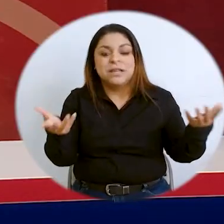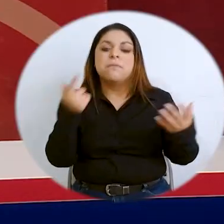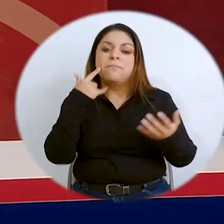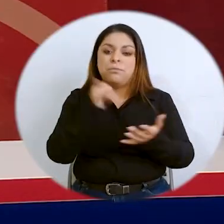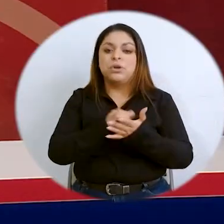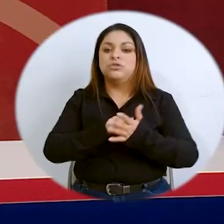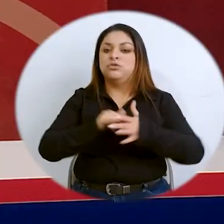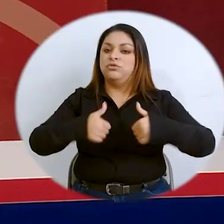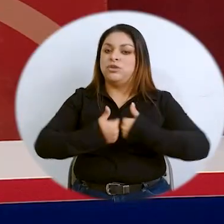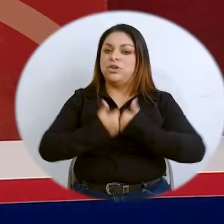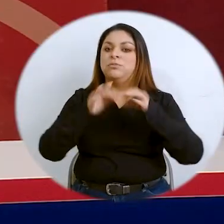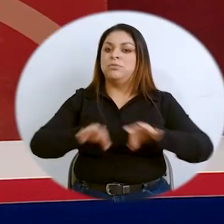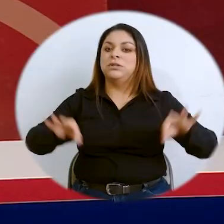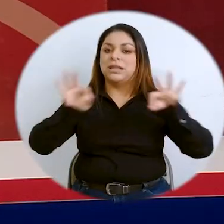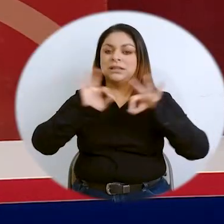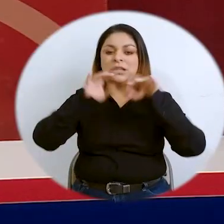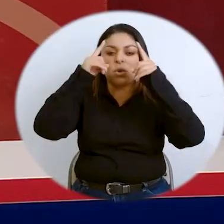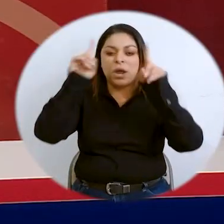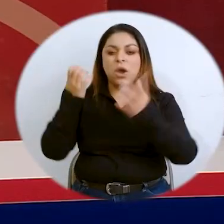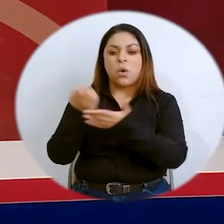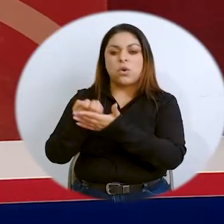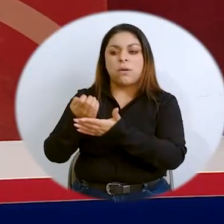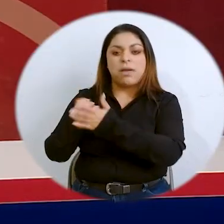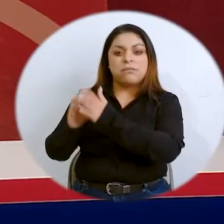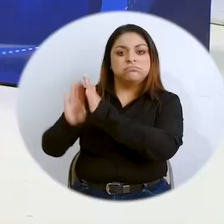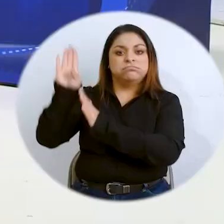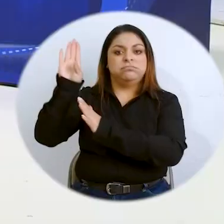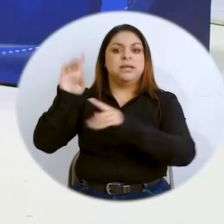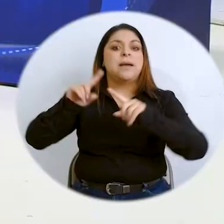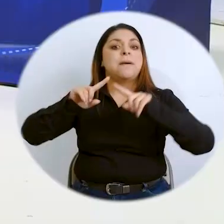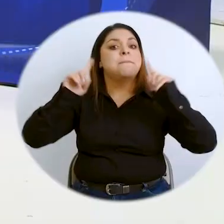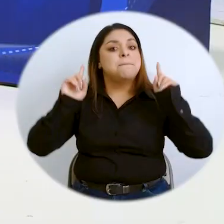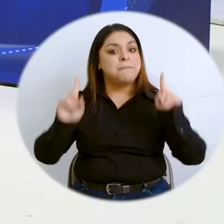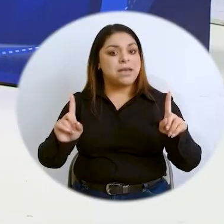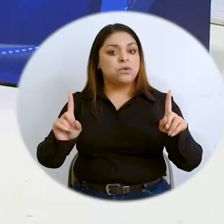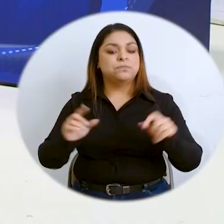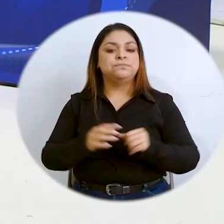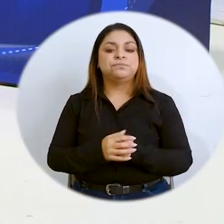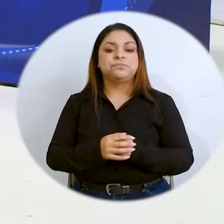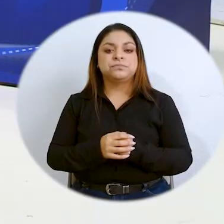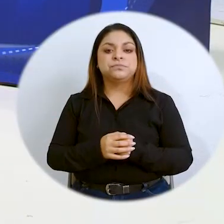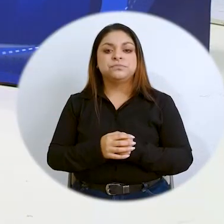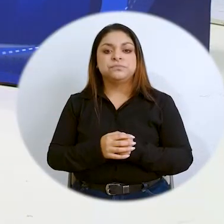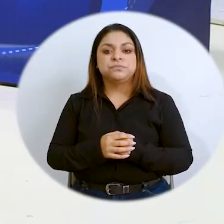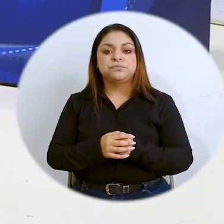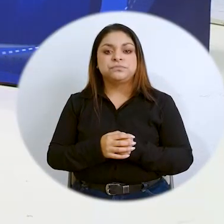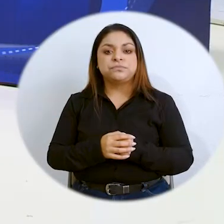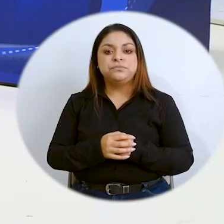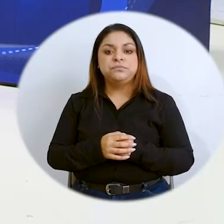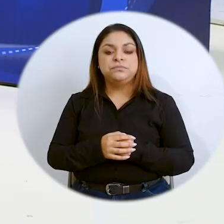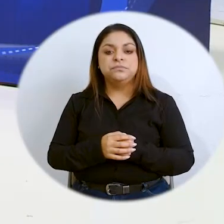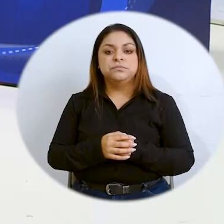un reto muy importante que tiene el país, es lograr que la economía crezca, pero de una manera más,